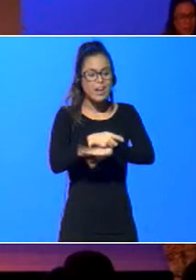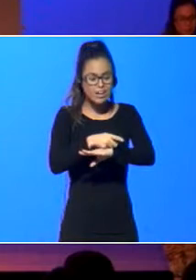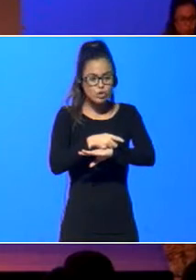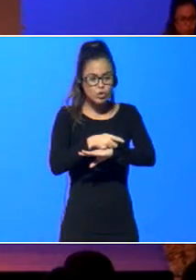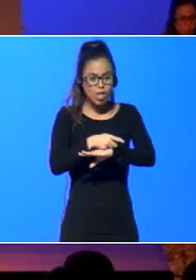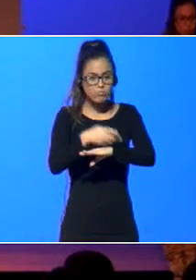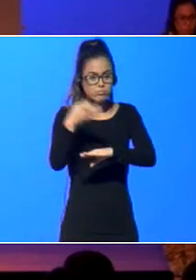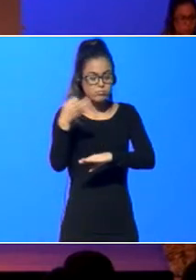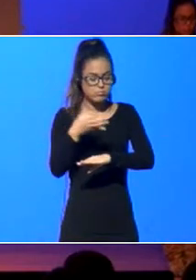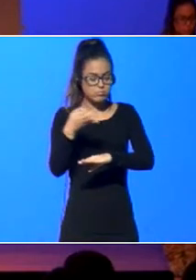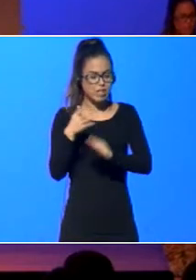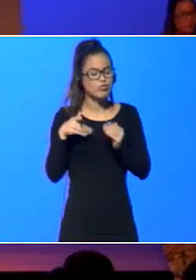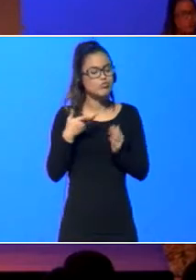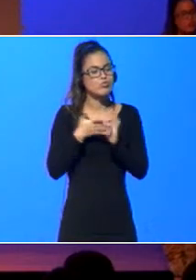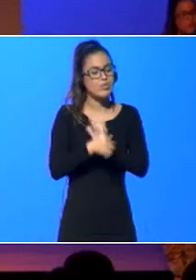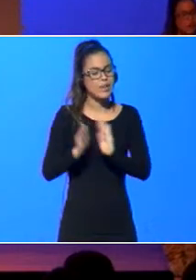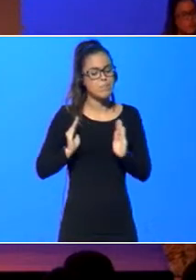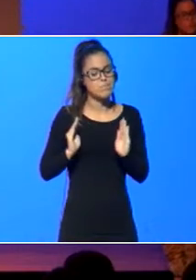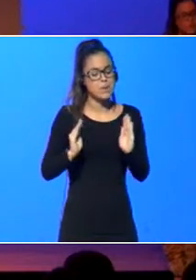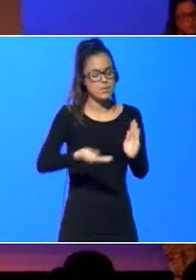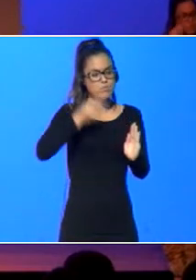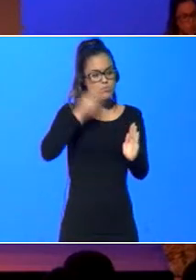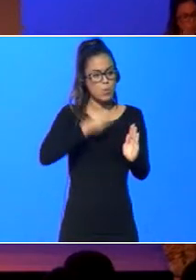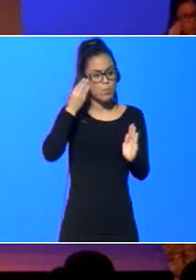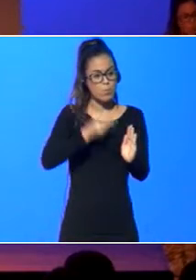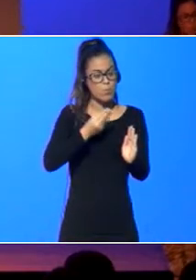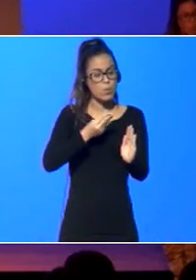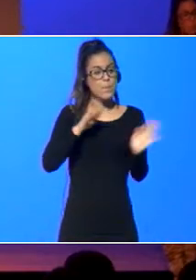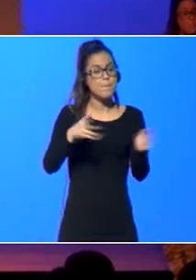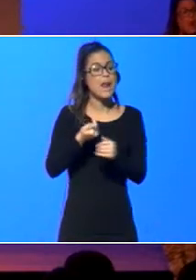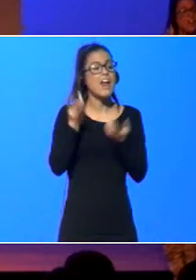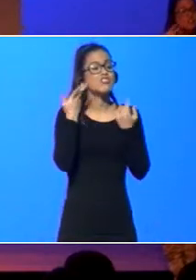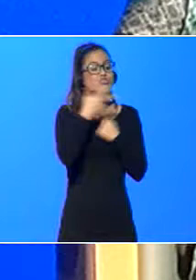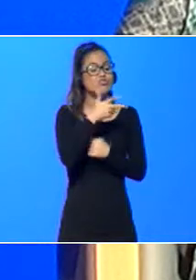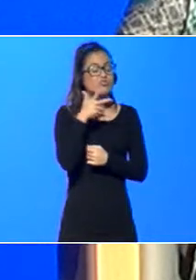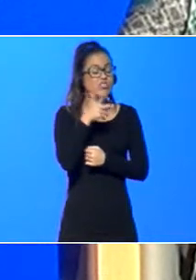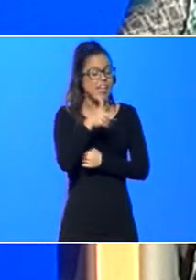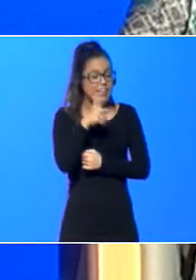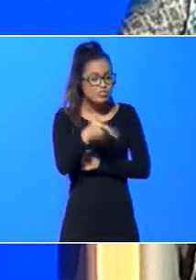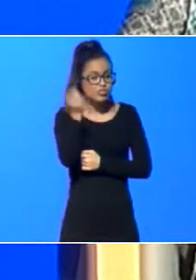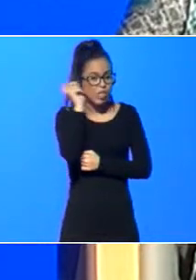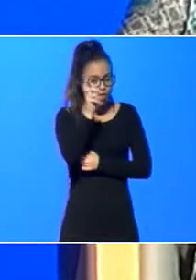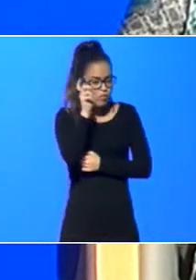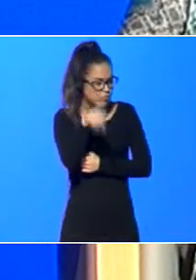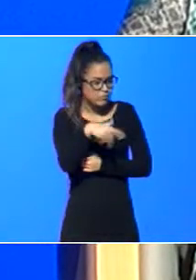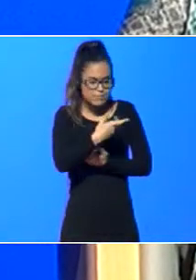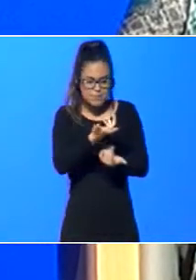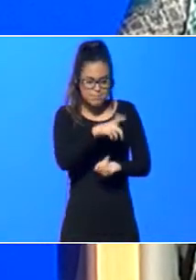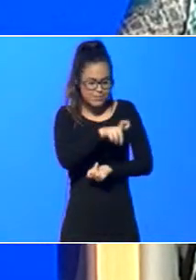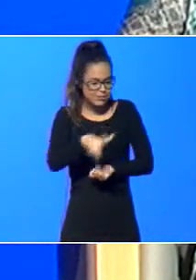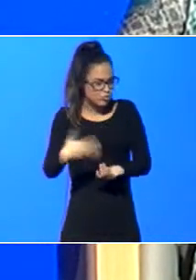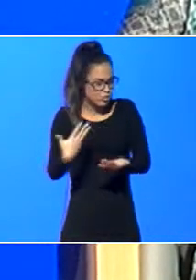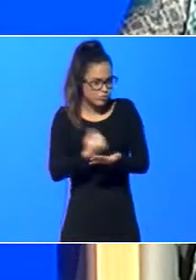un buen camino para responder a los derechos y a la educación de todos los ciudadanos. El